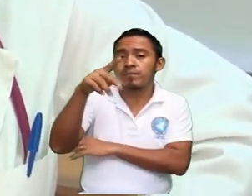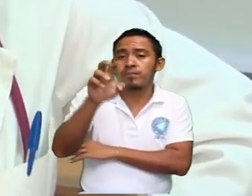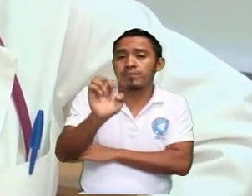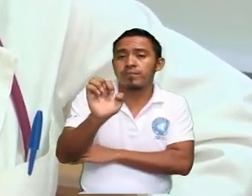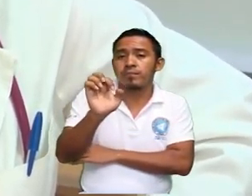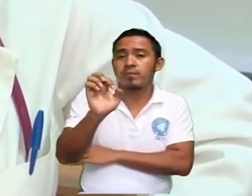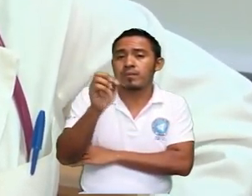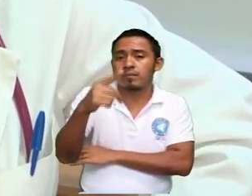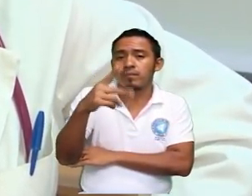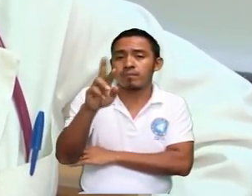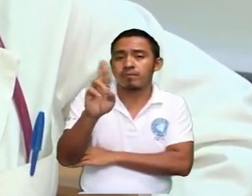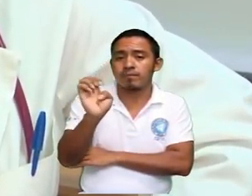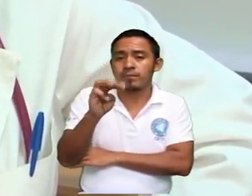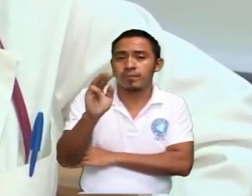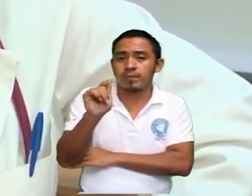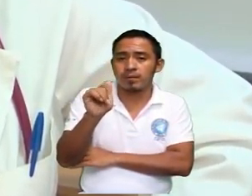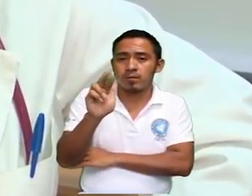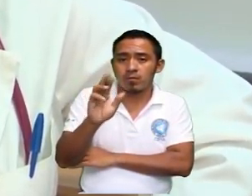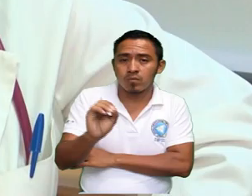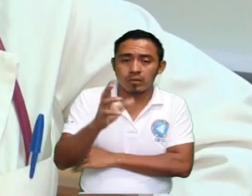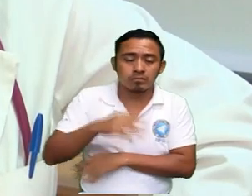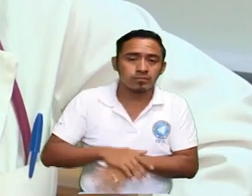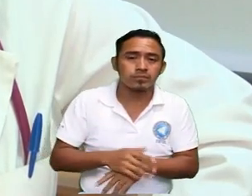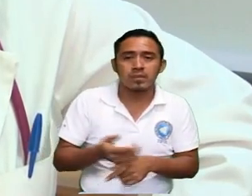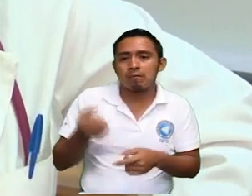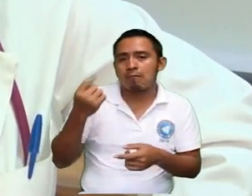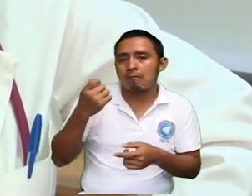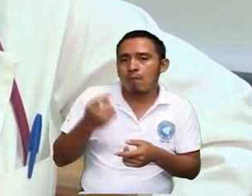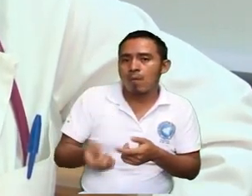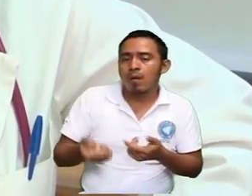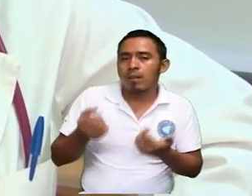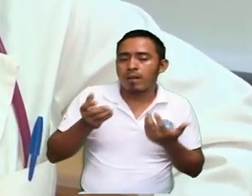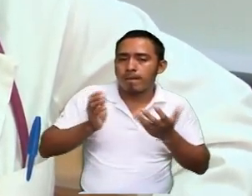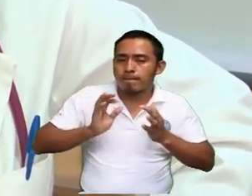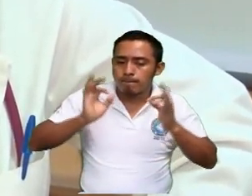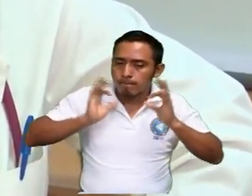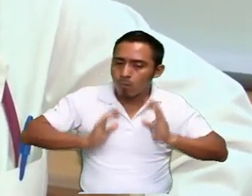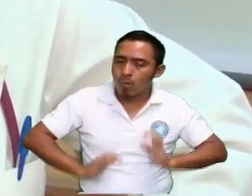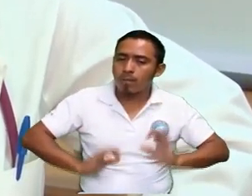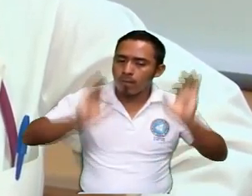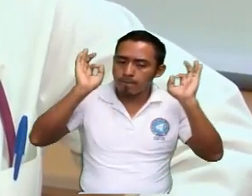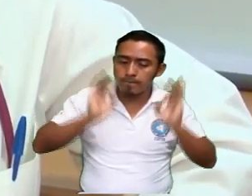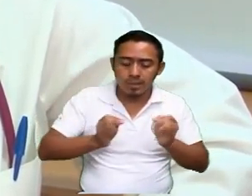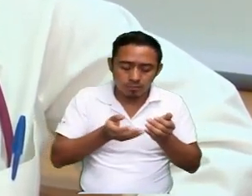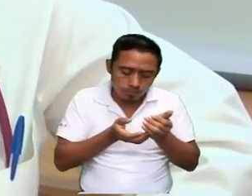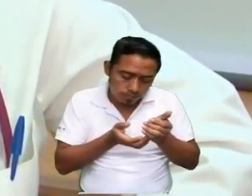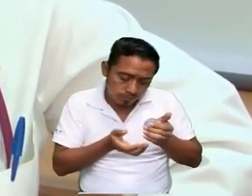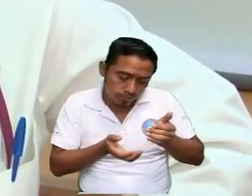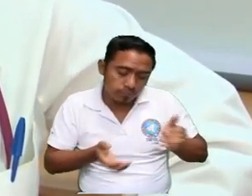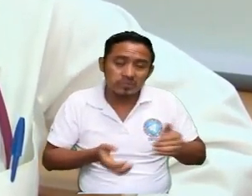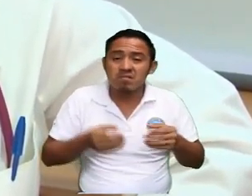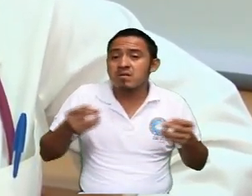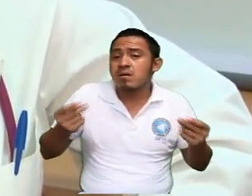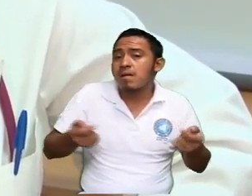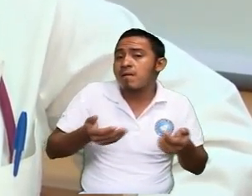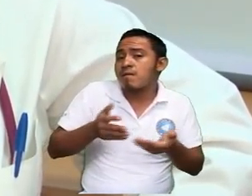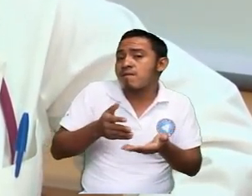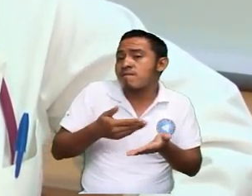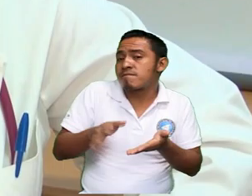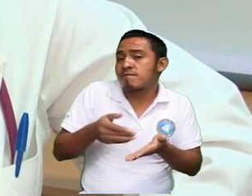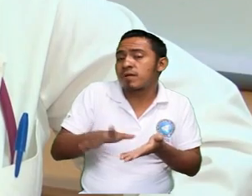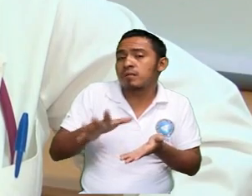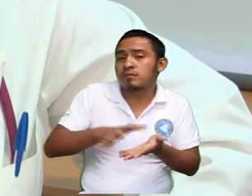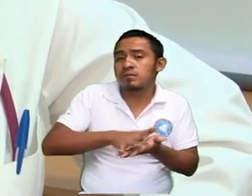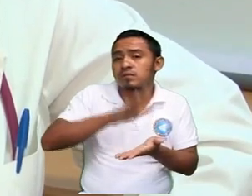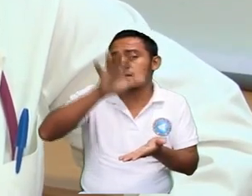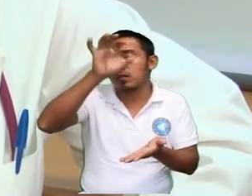por consiguiente, si nacen prematuros, tienen inmadurez sistémicamente, entonces estos niños tienen mayor probabilidad de enfermarse y de morirse. Entonces,